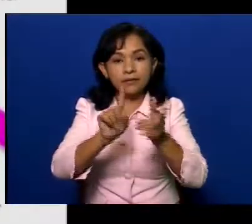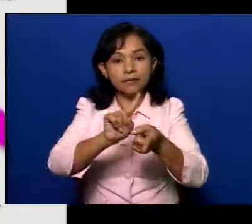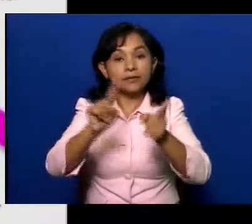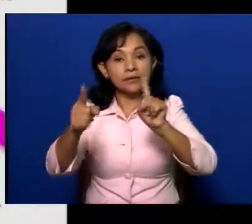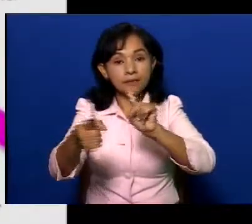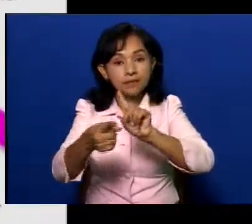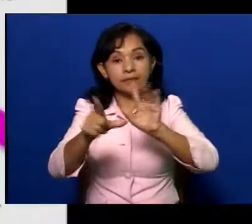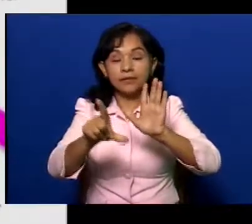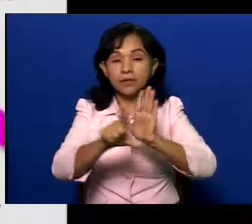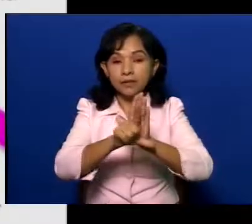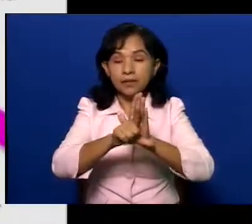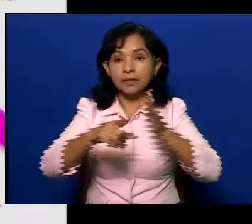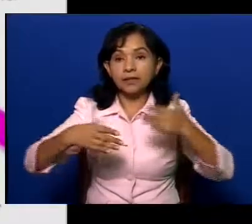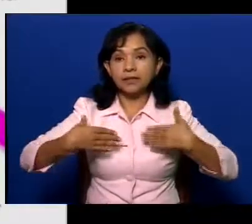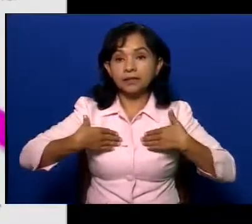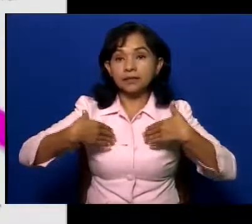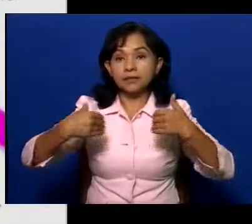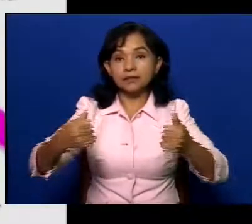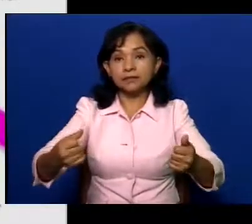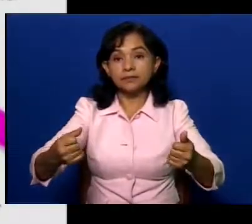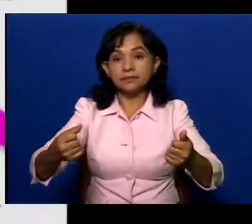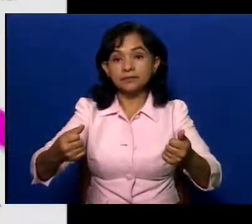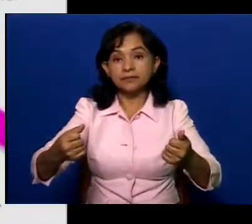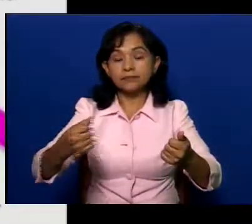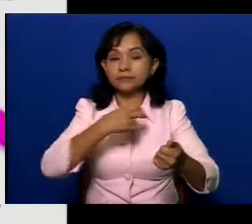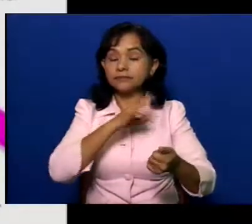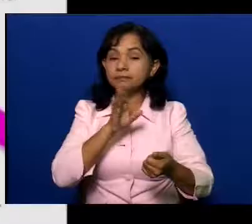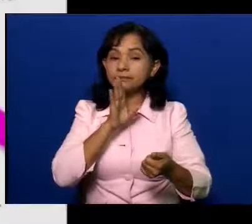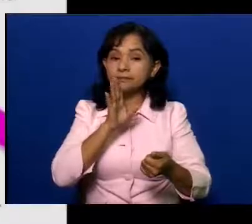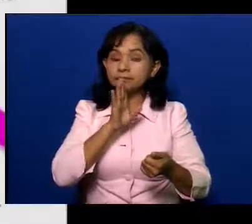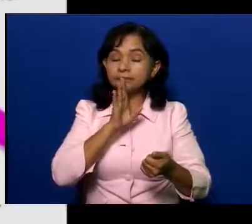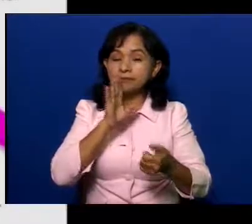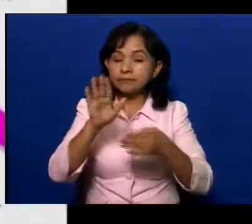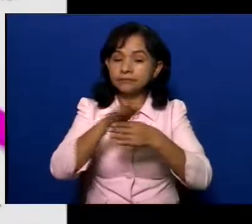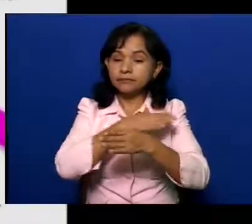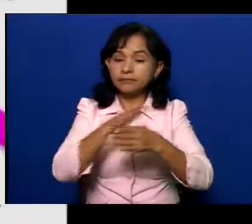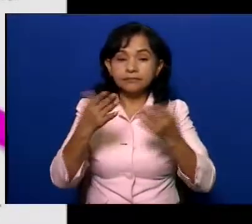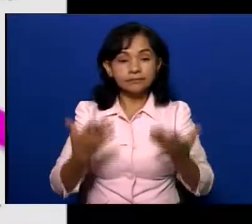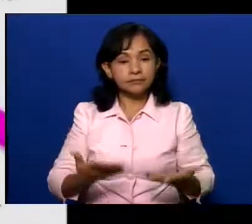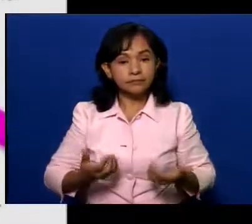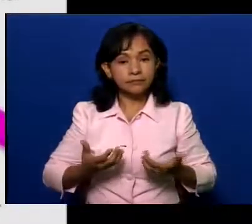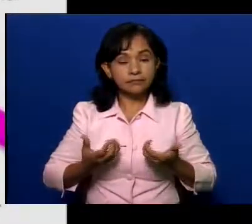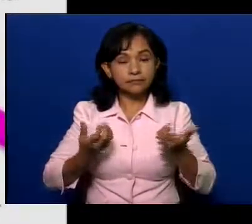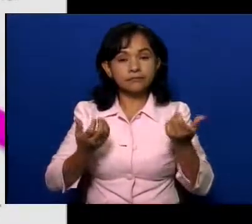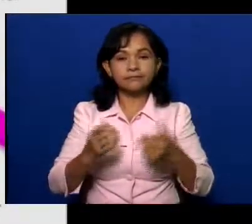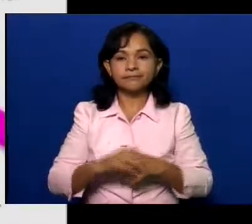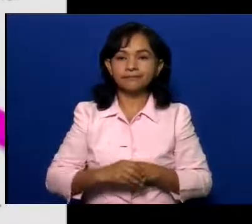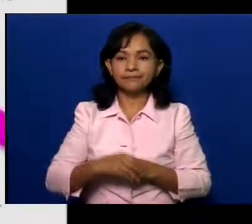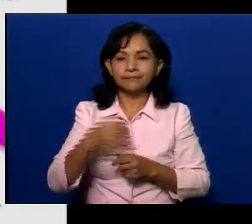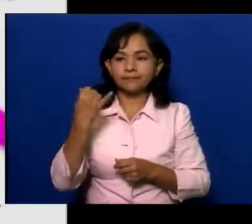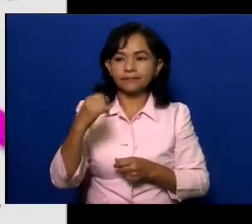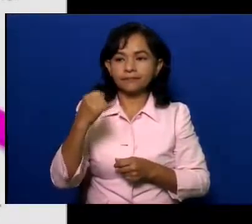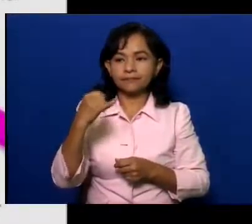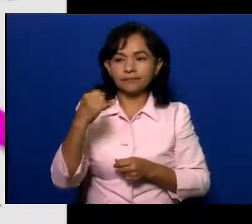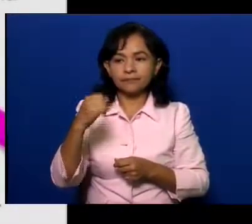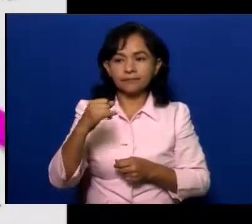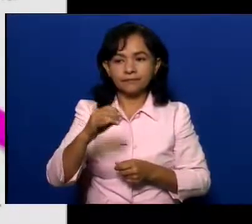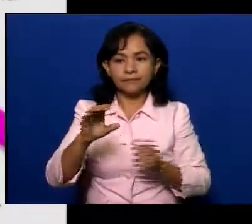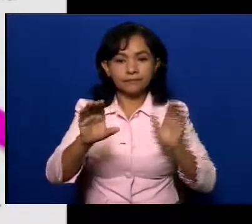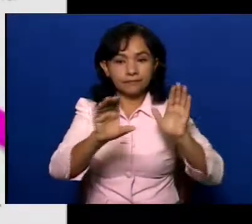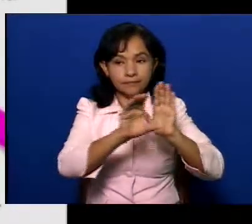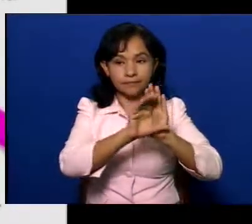televidentes conozcan, pues, y se enteren, que esta enfermedad es compleja y cara. Cara por los medicamentos que tienen que